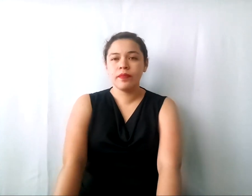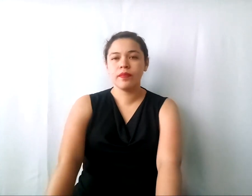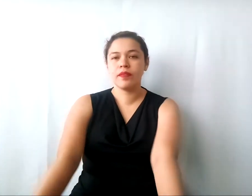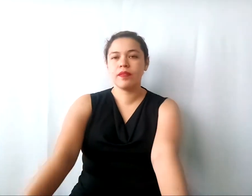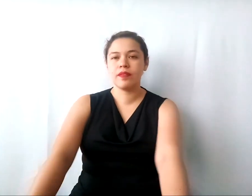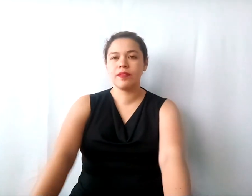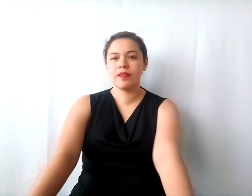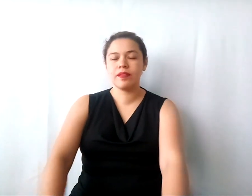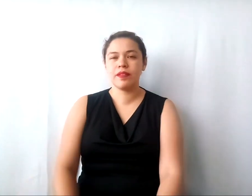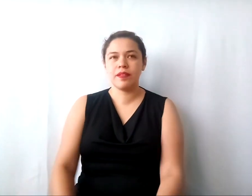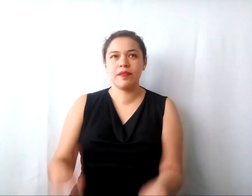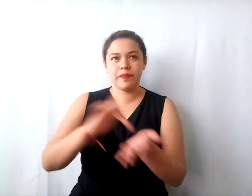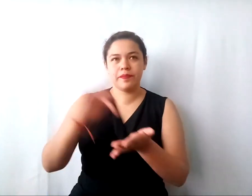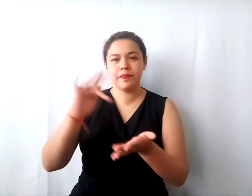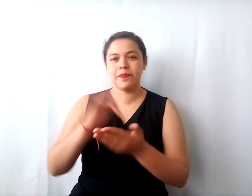Gracias.